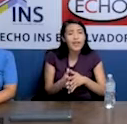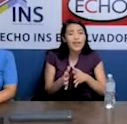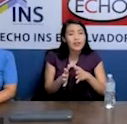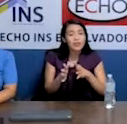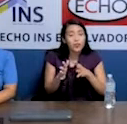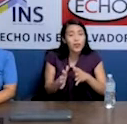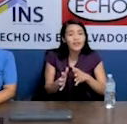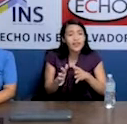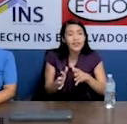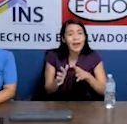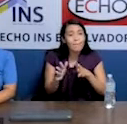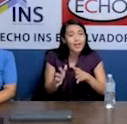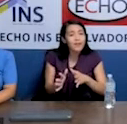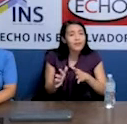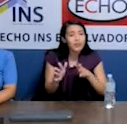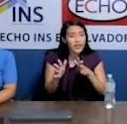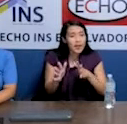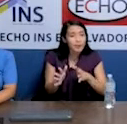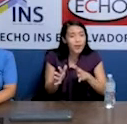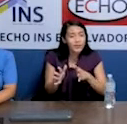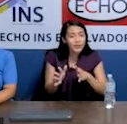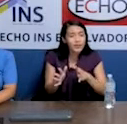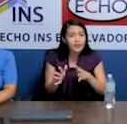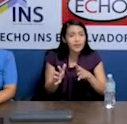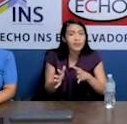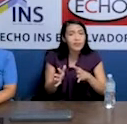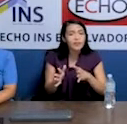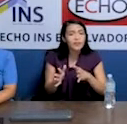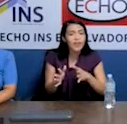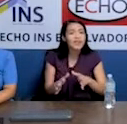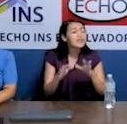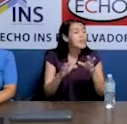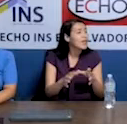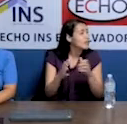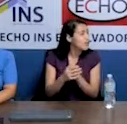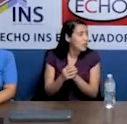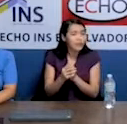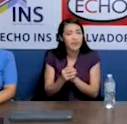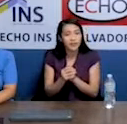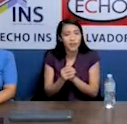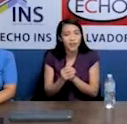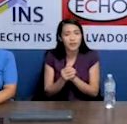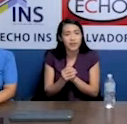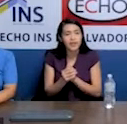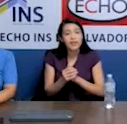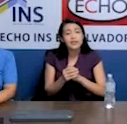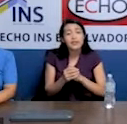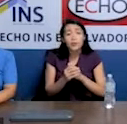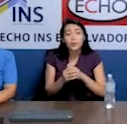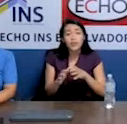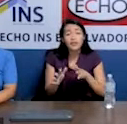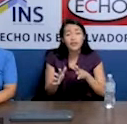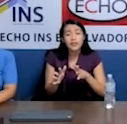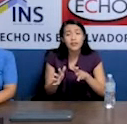evaluación en los 90 días previos a la muerte de una persona se realiza en la unidad de emergencia.